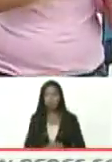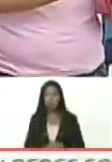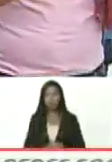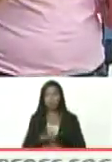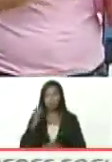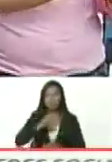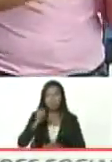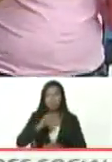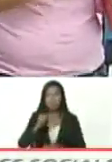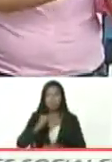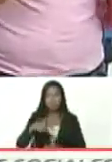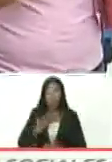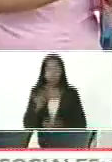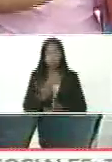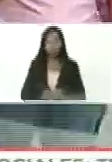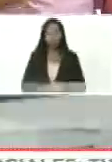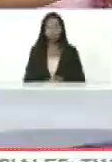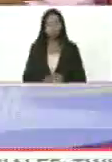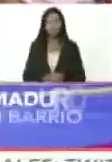Así debe ser.